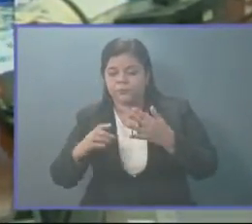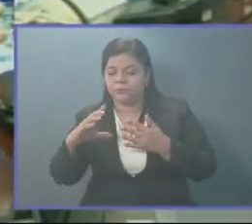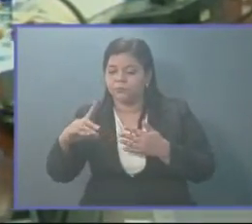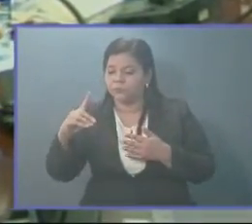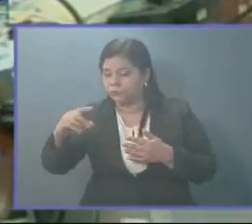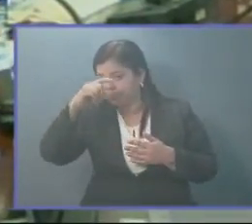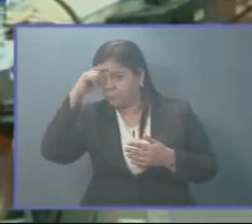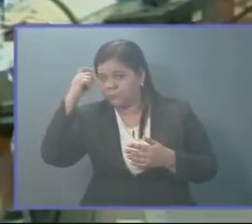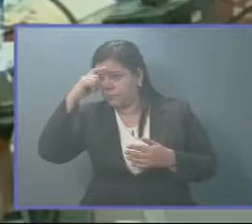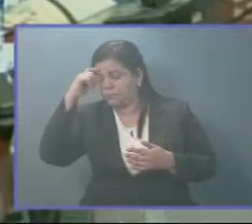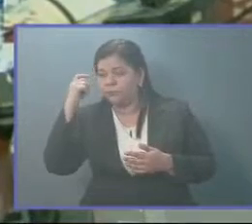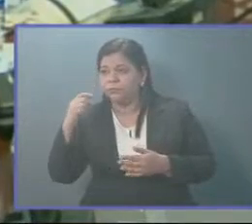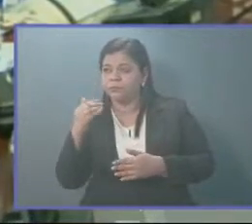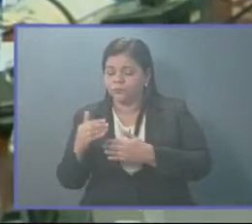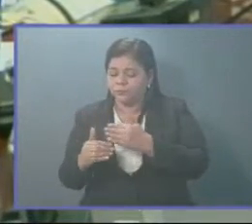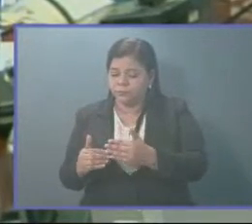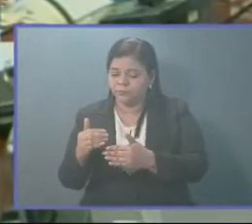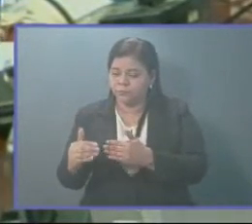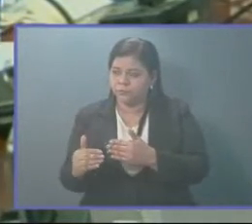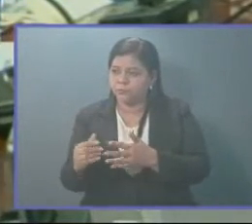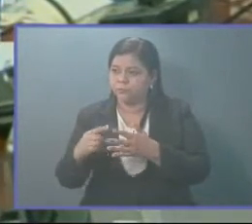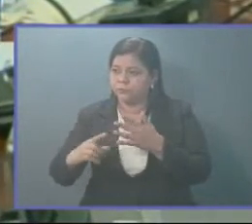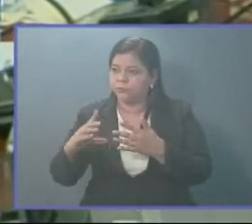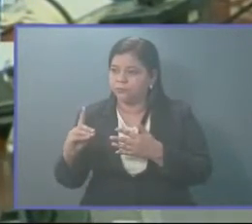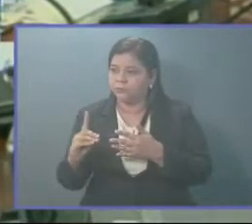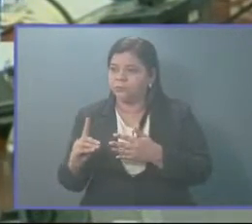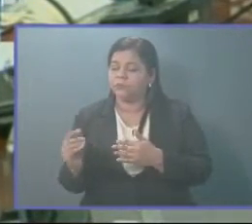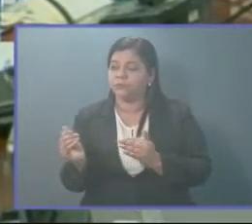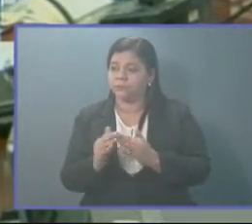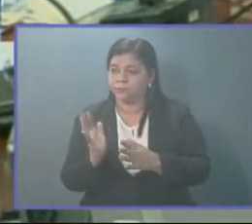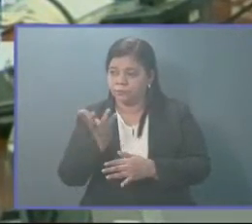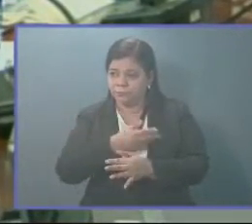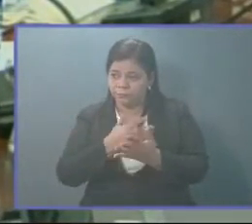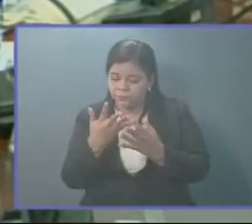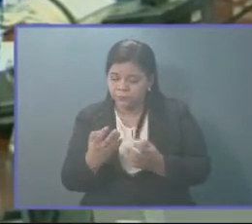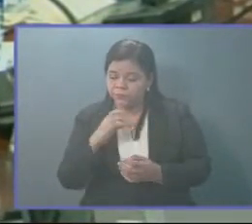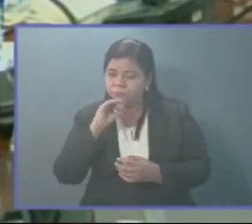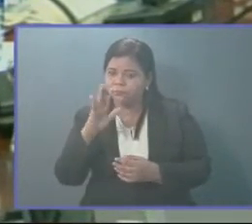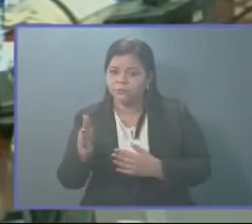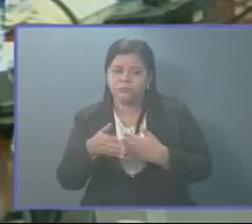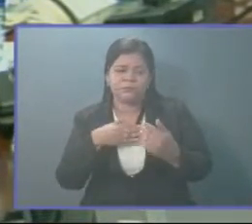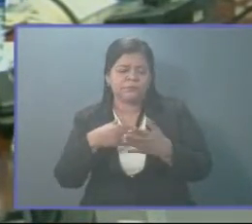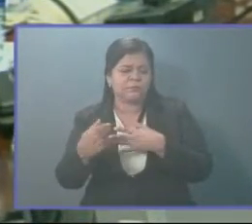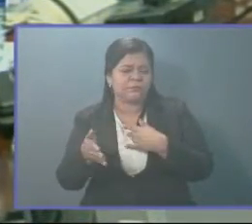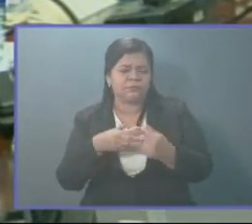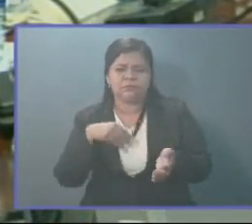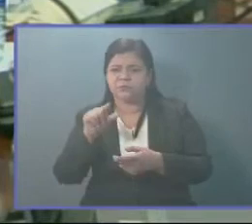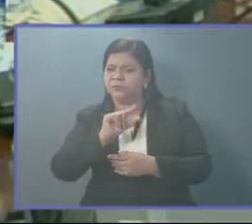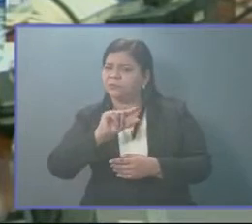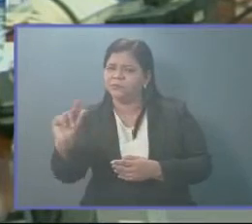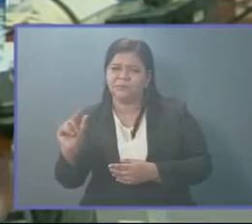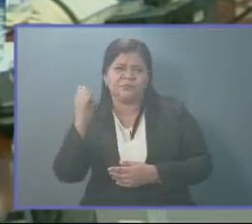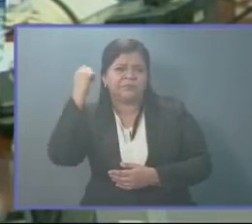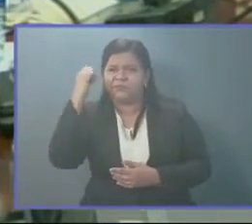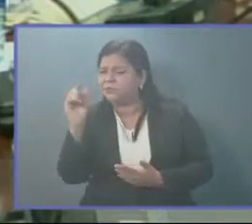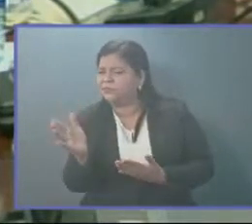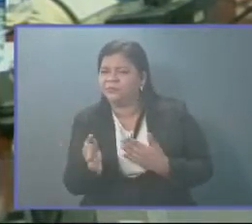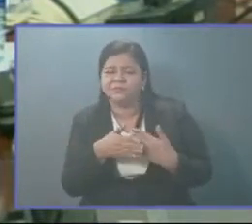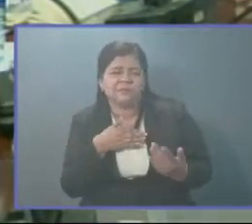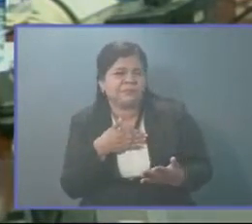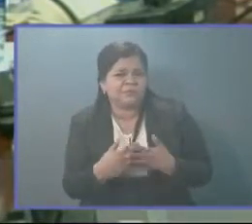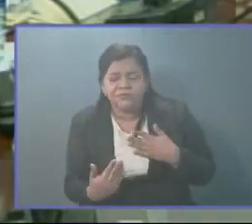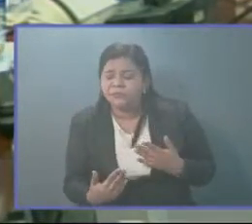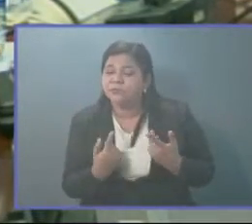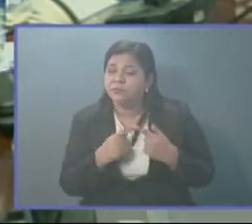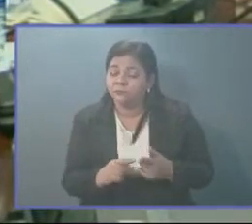procesal laboral o código procesal de trabajo, como querramos ponerle, el nombre no es lo más importante. El código